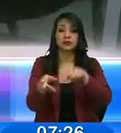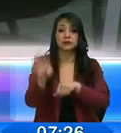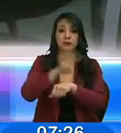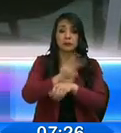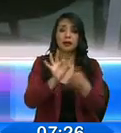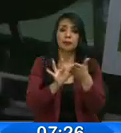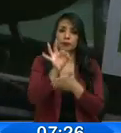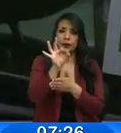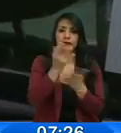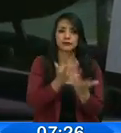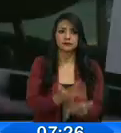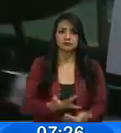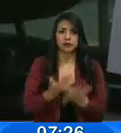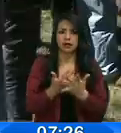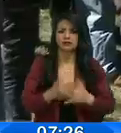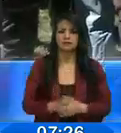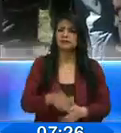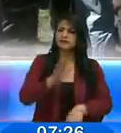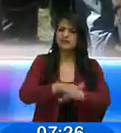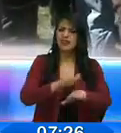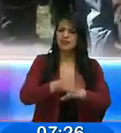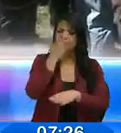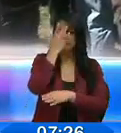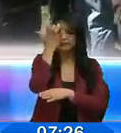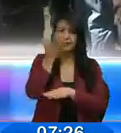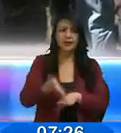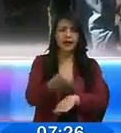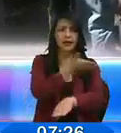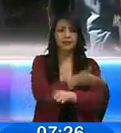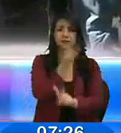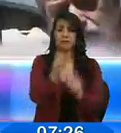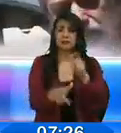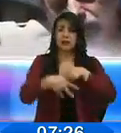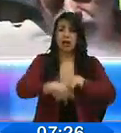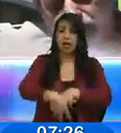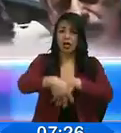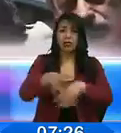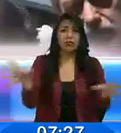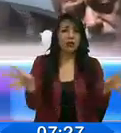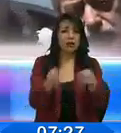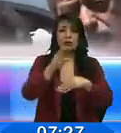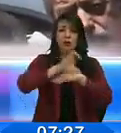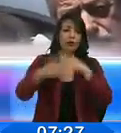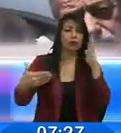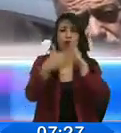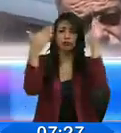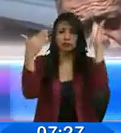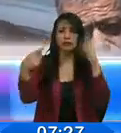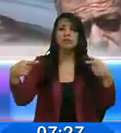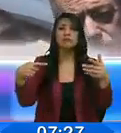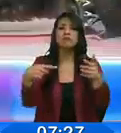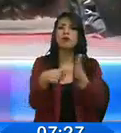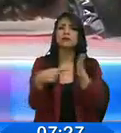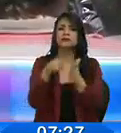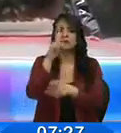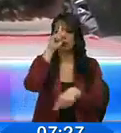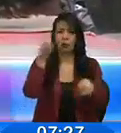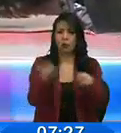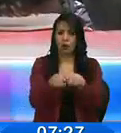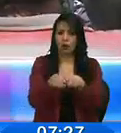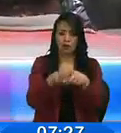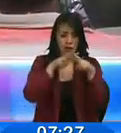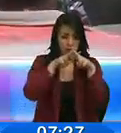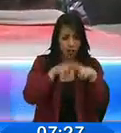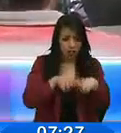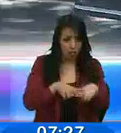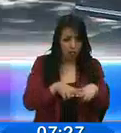Legislativa. Y este pedido nace después de múltiples manifestaciones que se han registrado en todo el país en contra del llamado impuesto verde. Pues al revisar